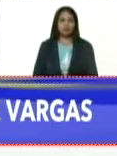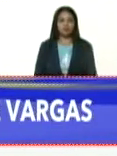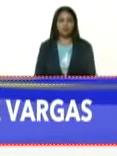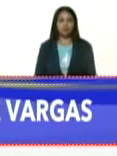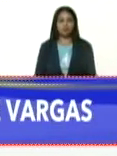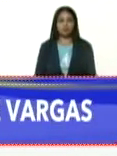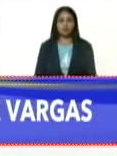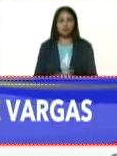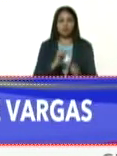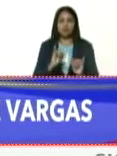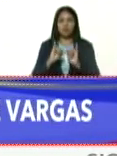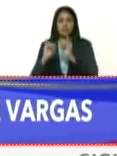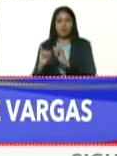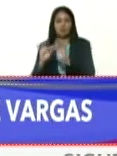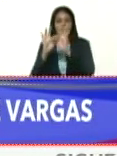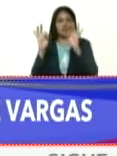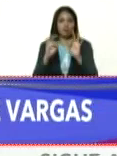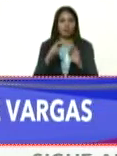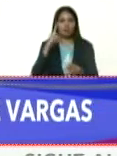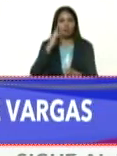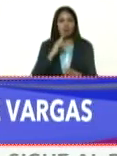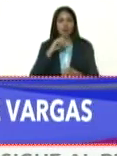la causa de Bolívar en el siglo XXI.